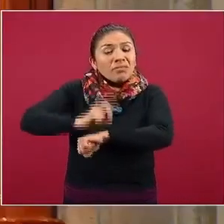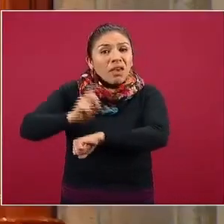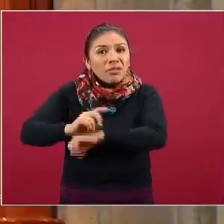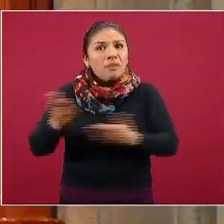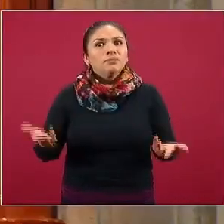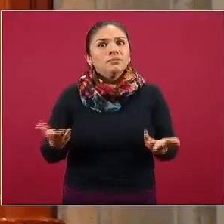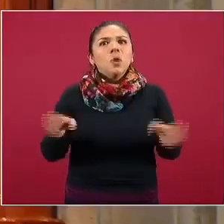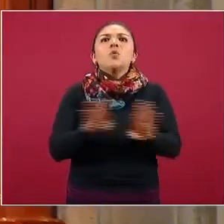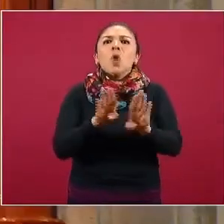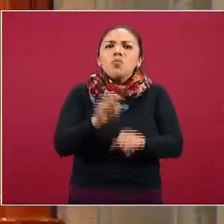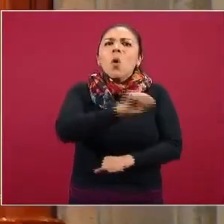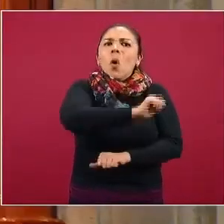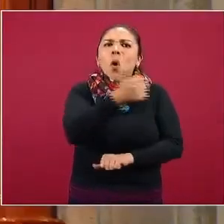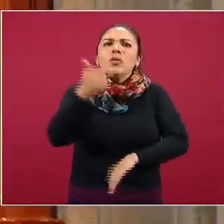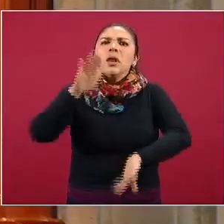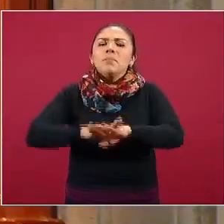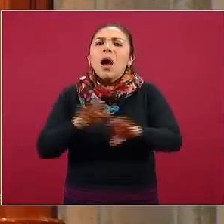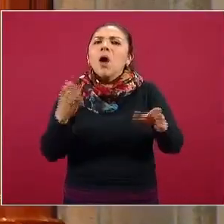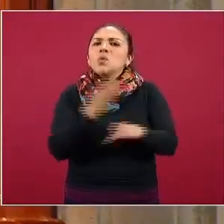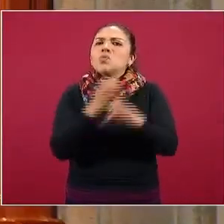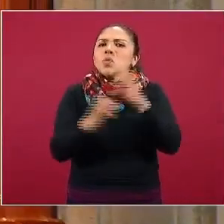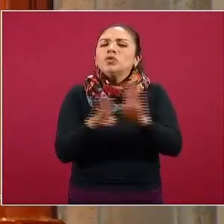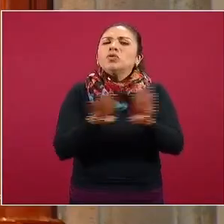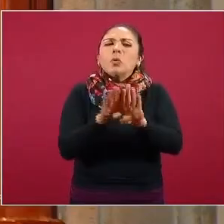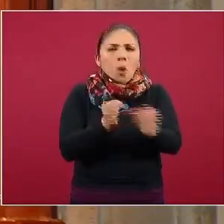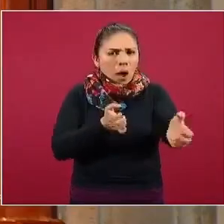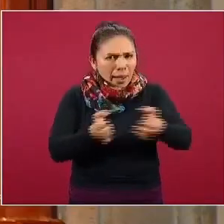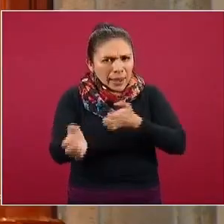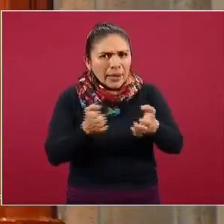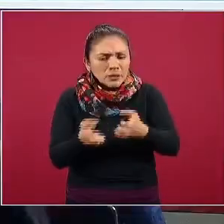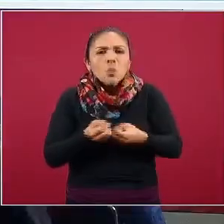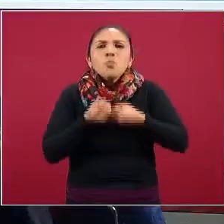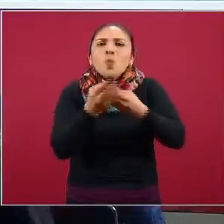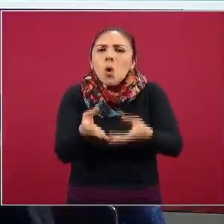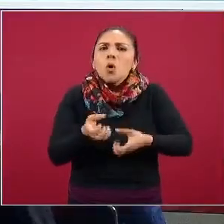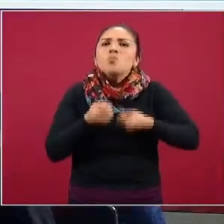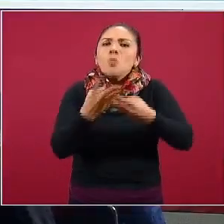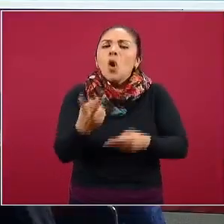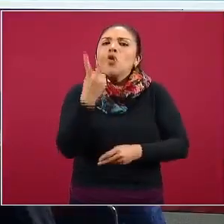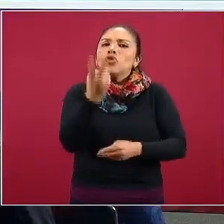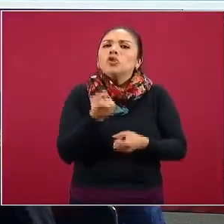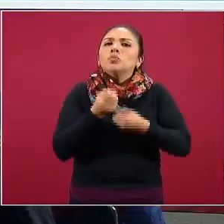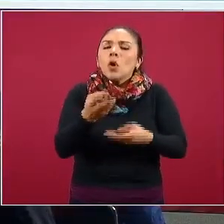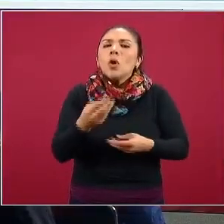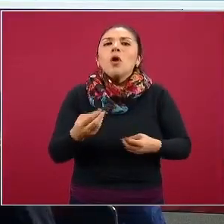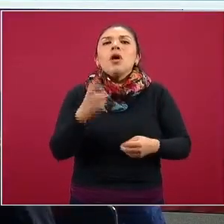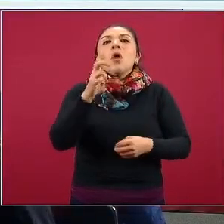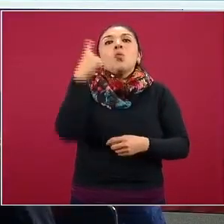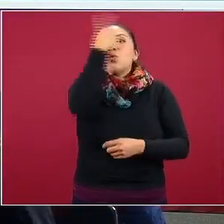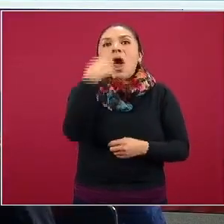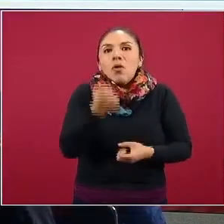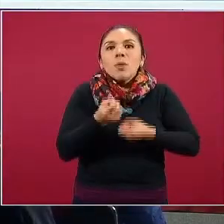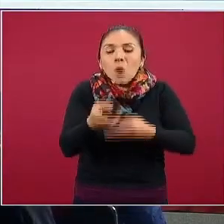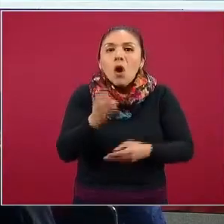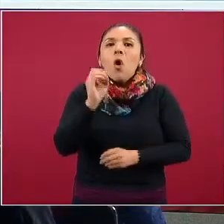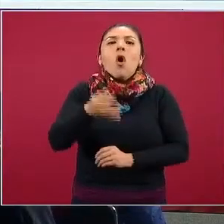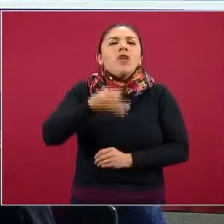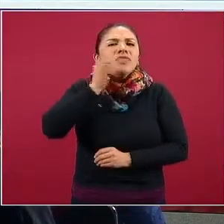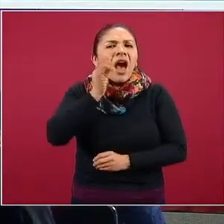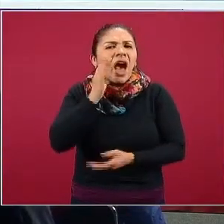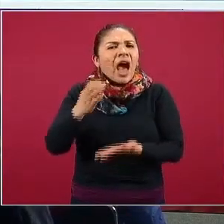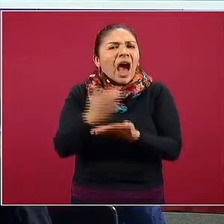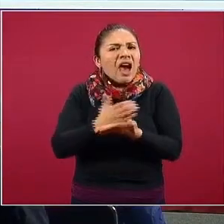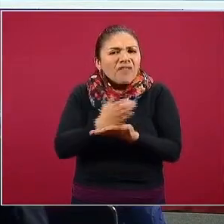Y como hay otros elementos como el ejercicio moderado, que da 2 microvidas al día, inclusive la ingesta de café con